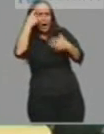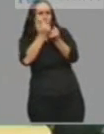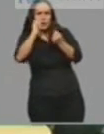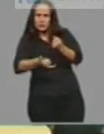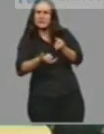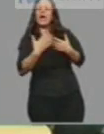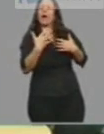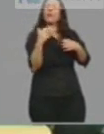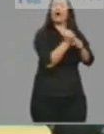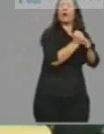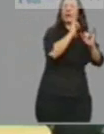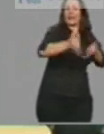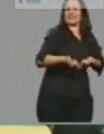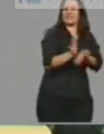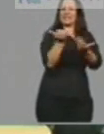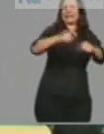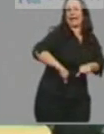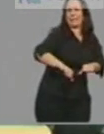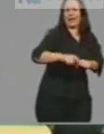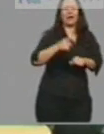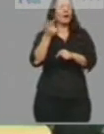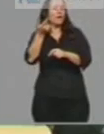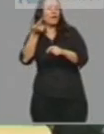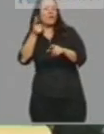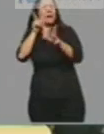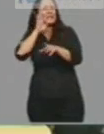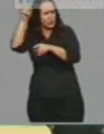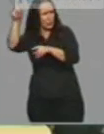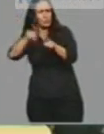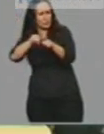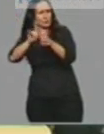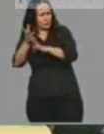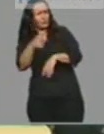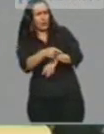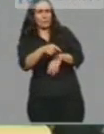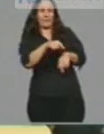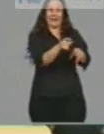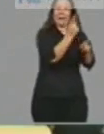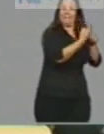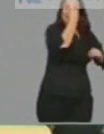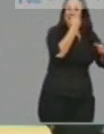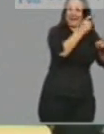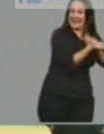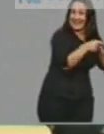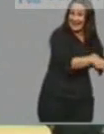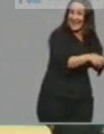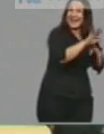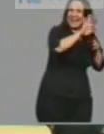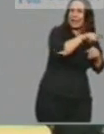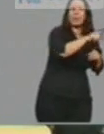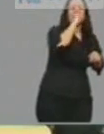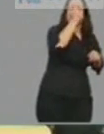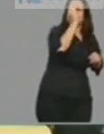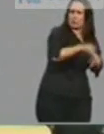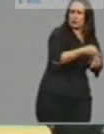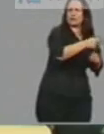también es una cifra similar en Estados Unidos, en este primer acuerdo conseguimos un 76%. Pero siguió